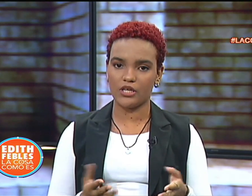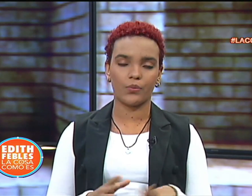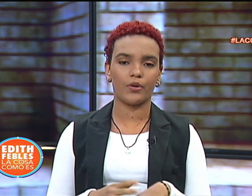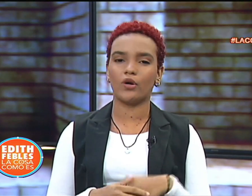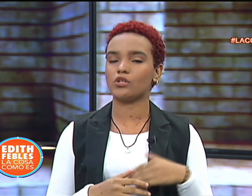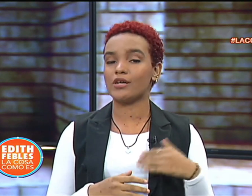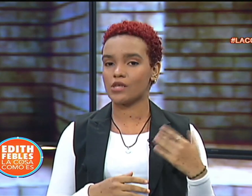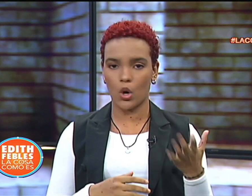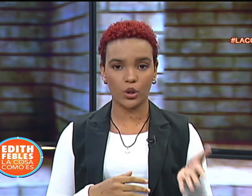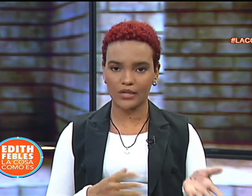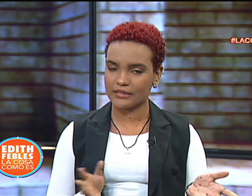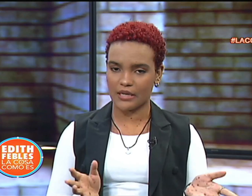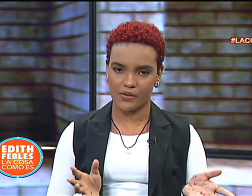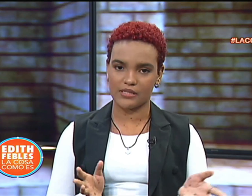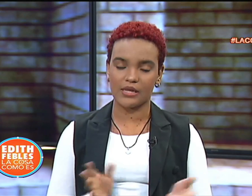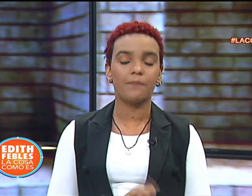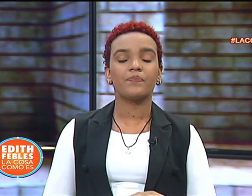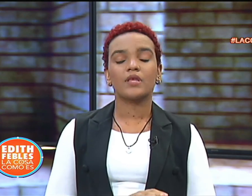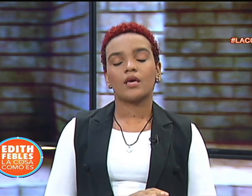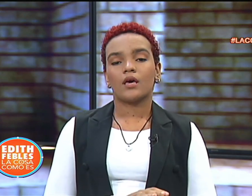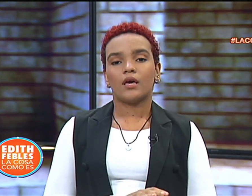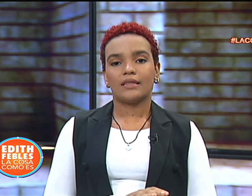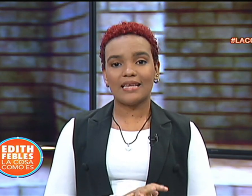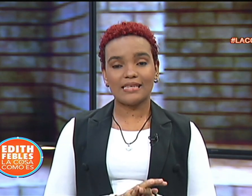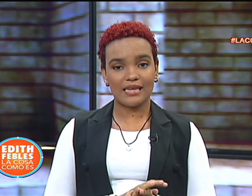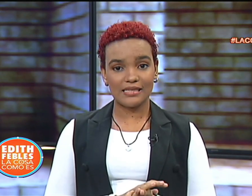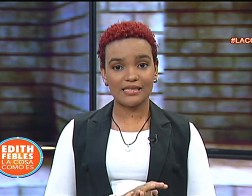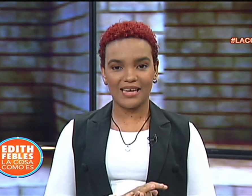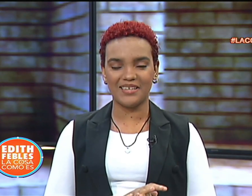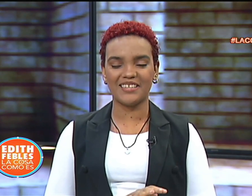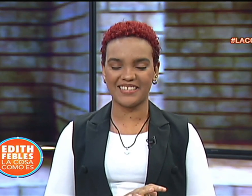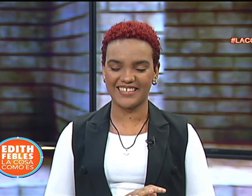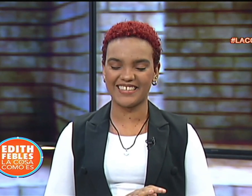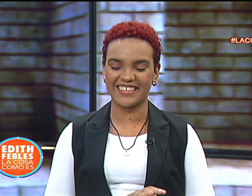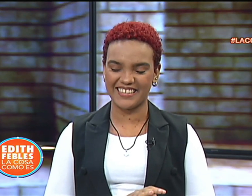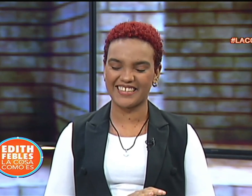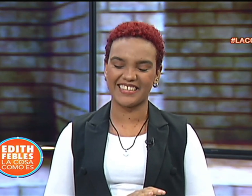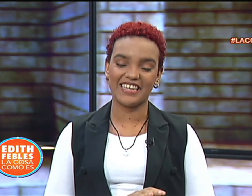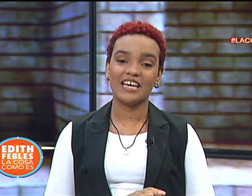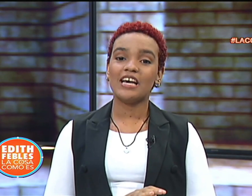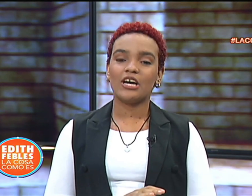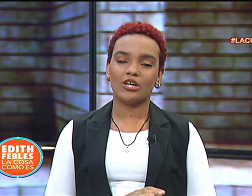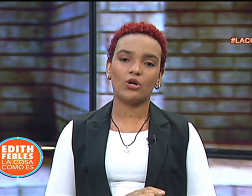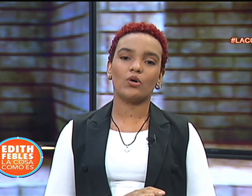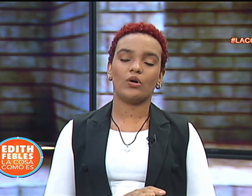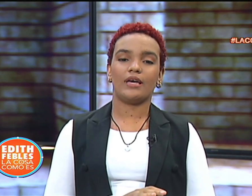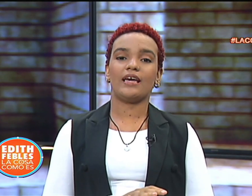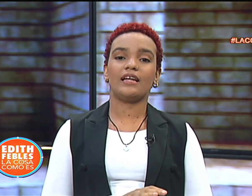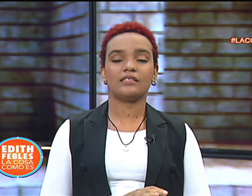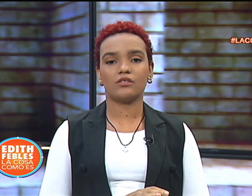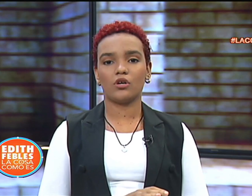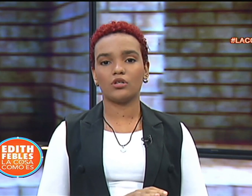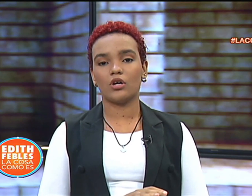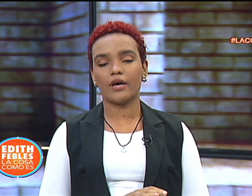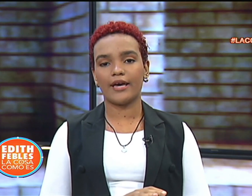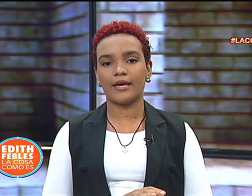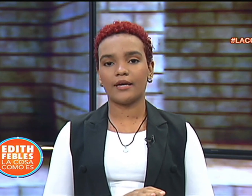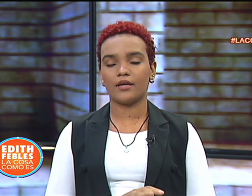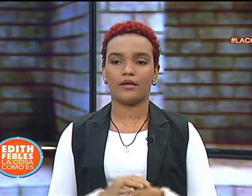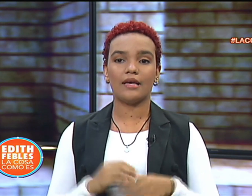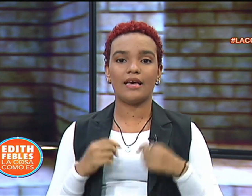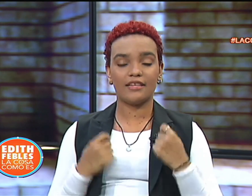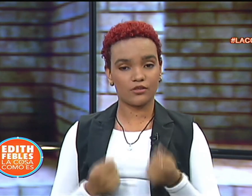del niño pero eso es otra entrevista necesita no les exhorto